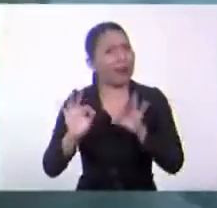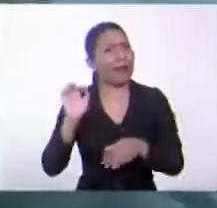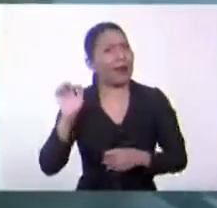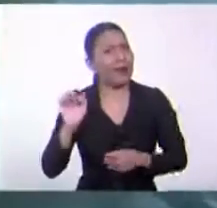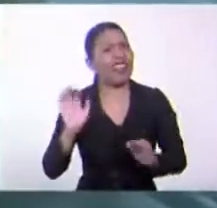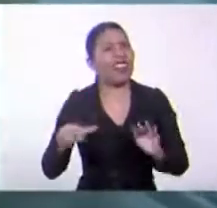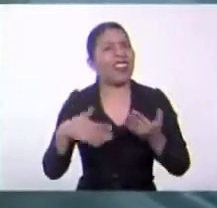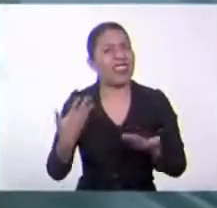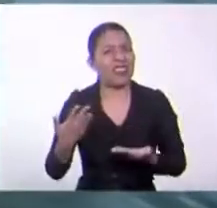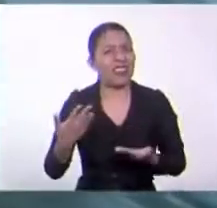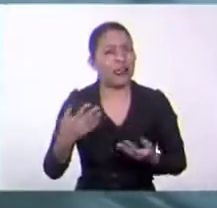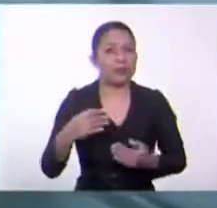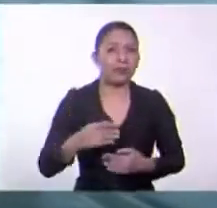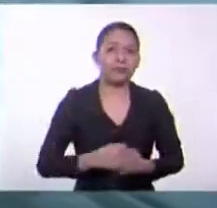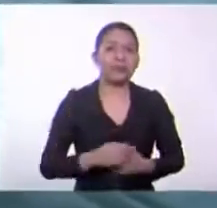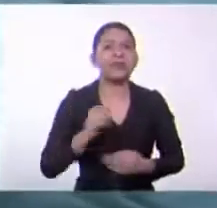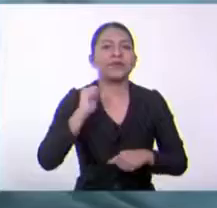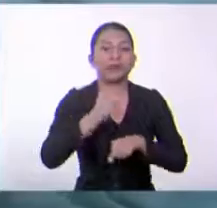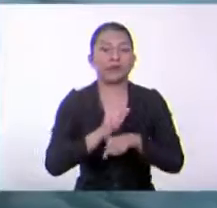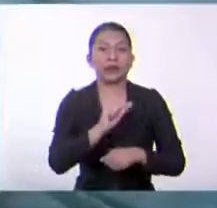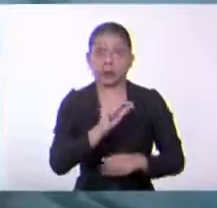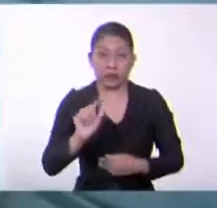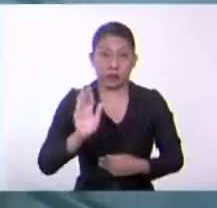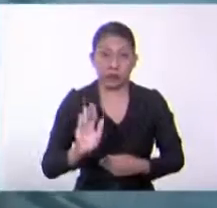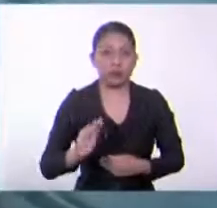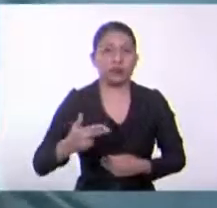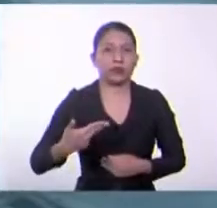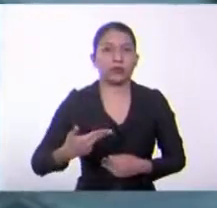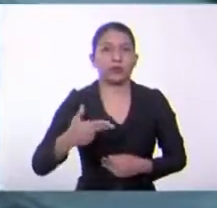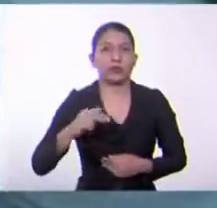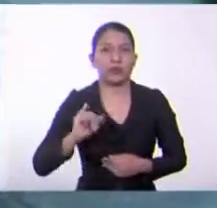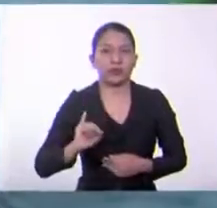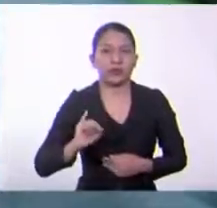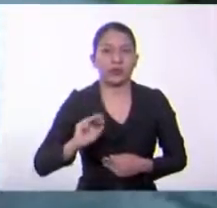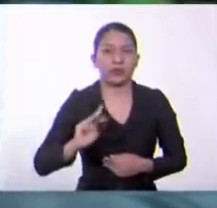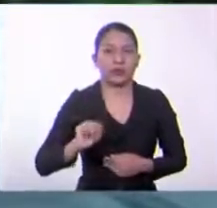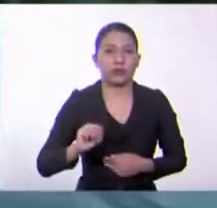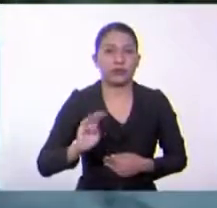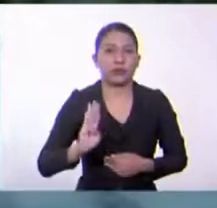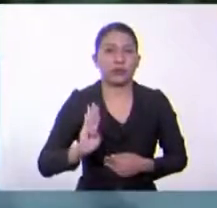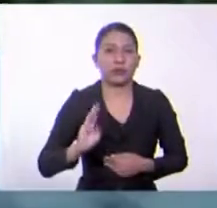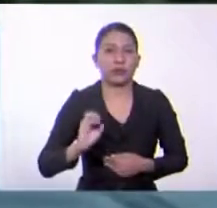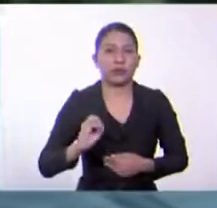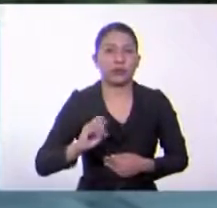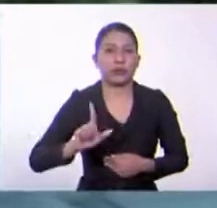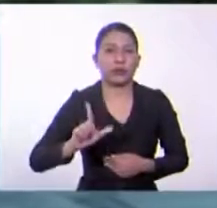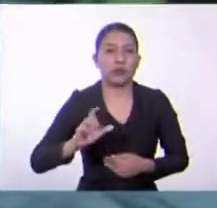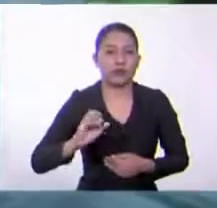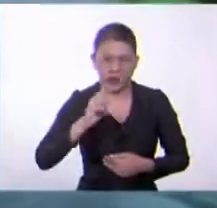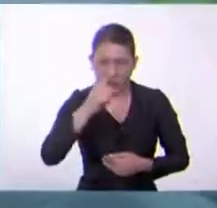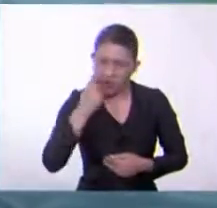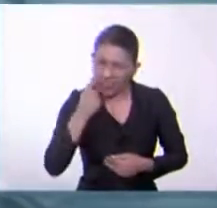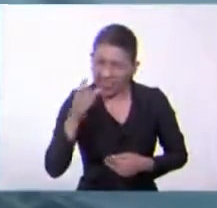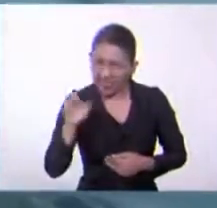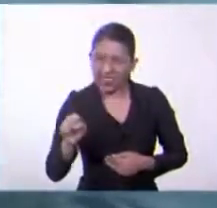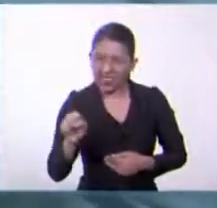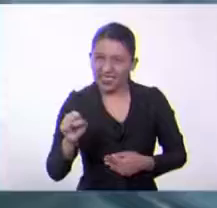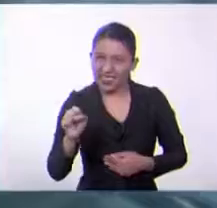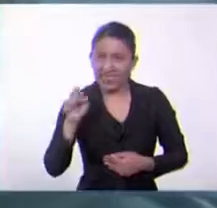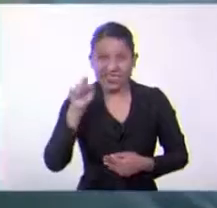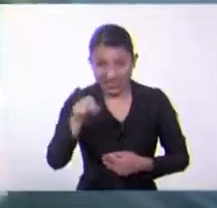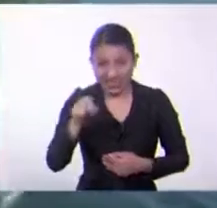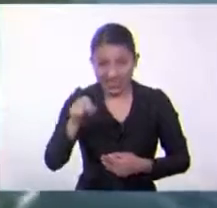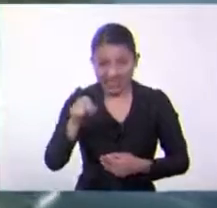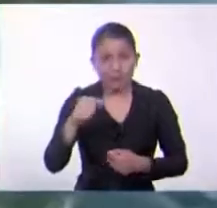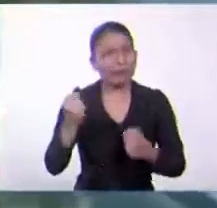Hablamos del pececillo conocido como chimbolo. ¿Lo has visto alguna vez? Este aliado